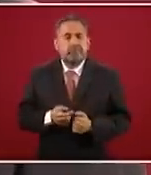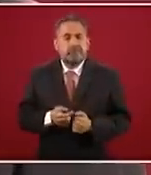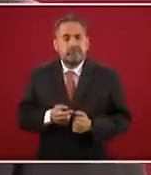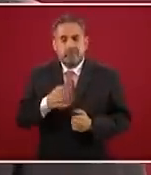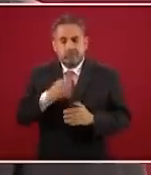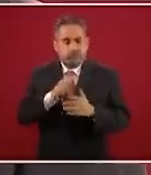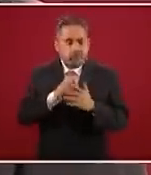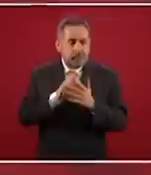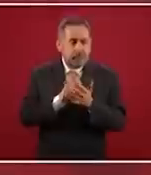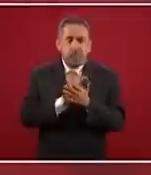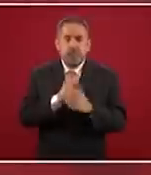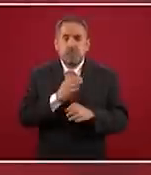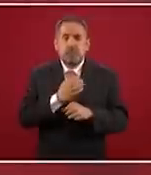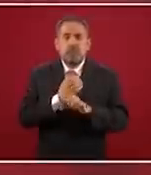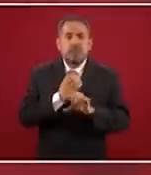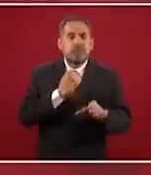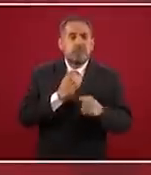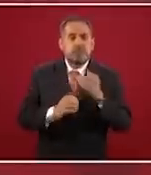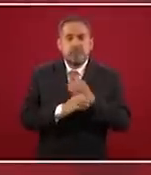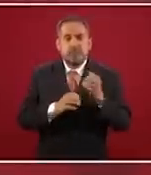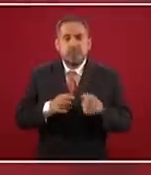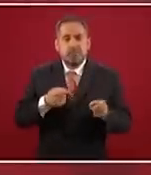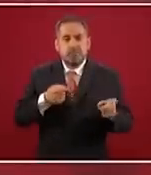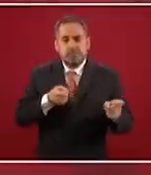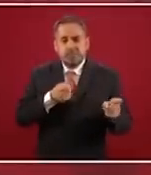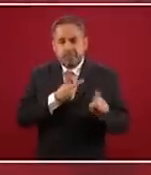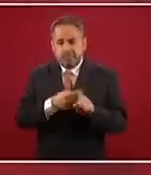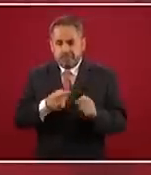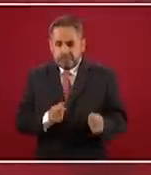el tráfico de armas,